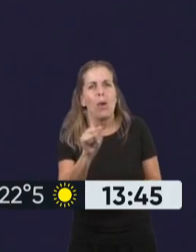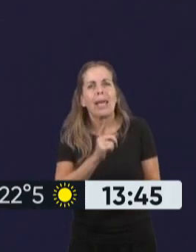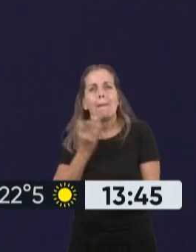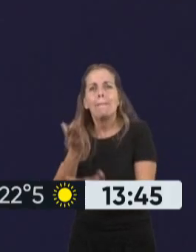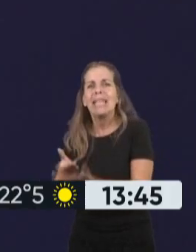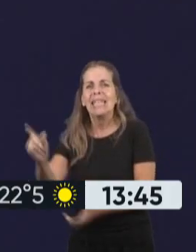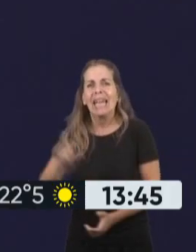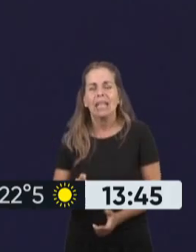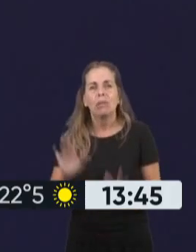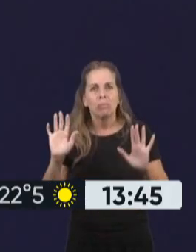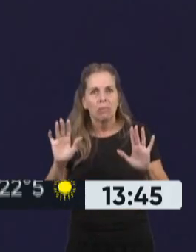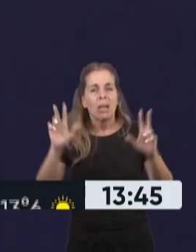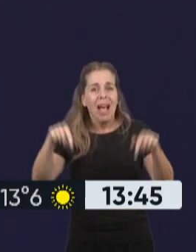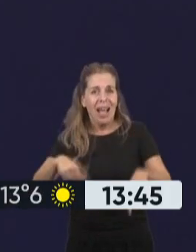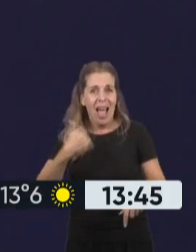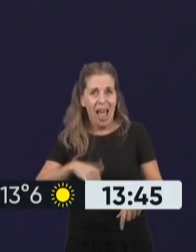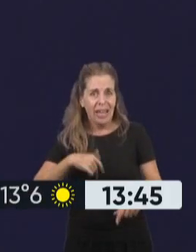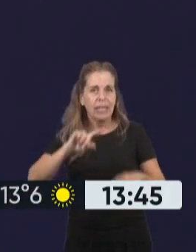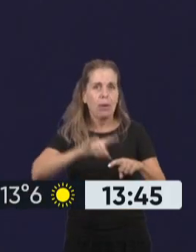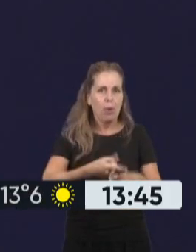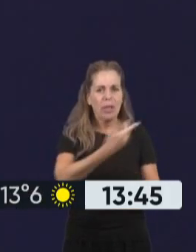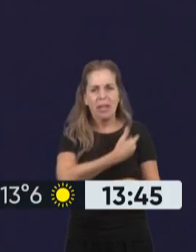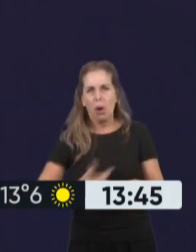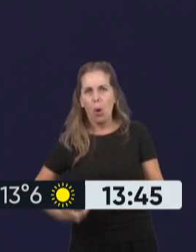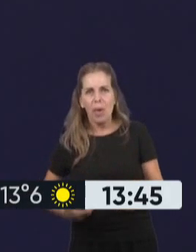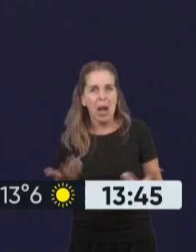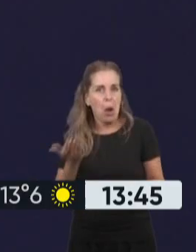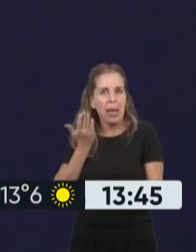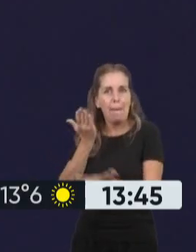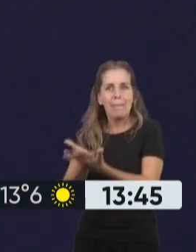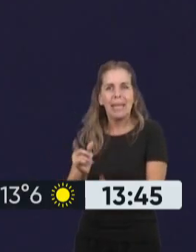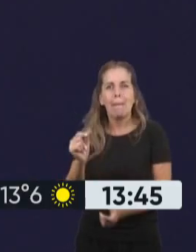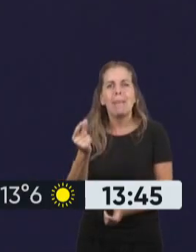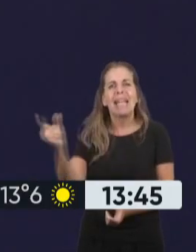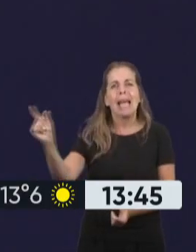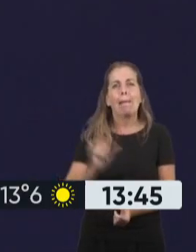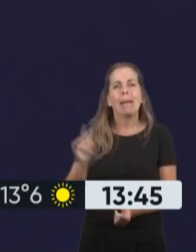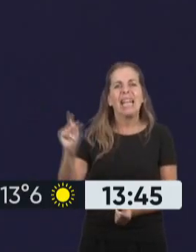los gobiernos, la política en Argentina no saca créditos para